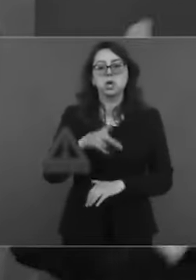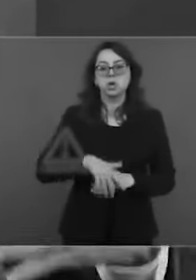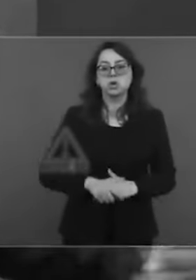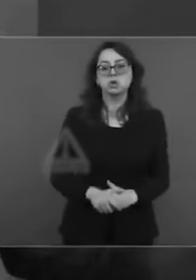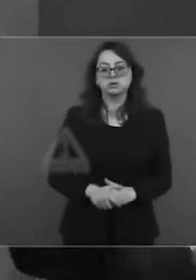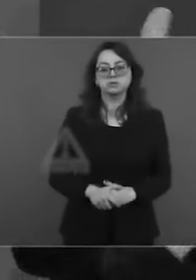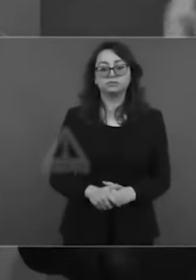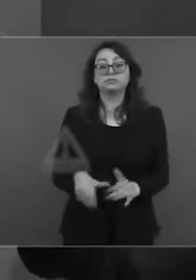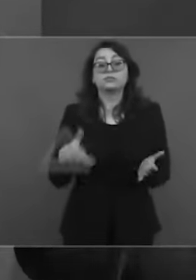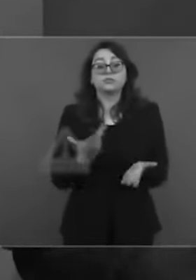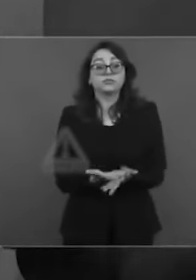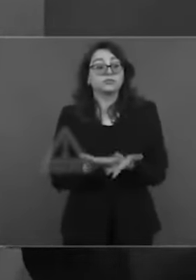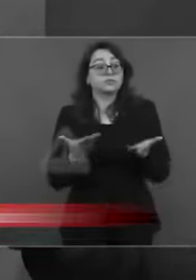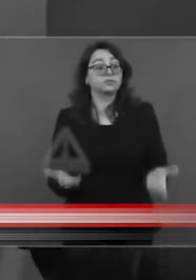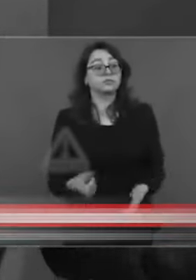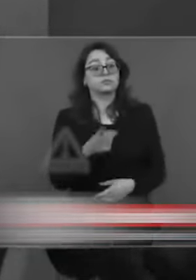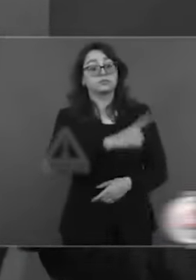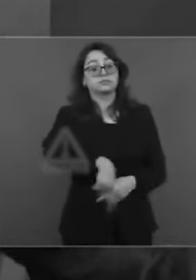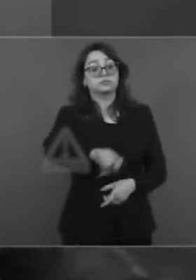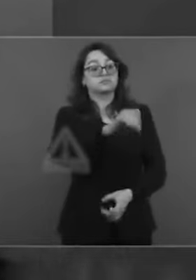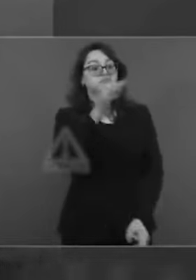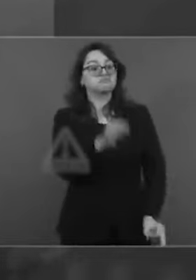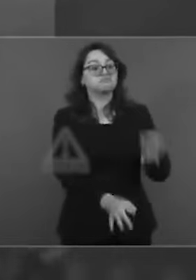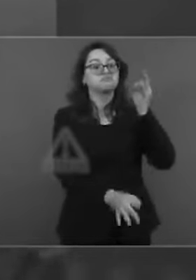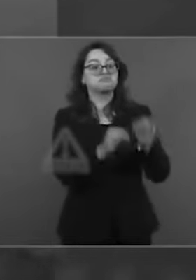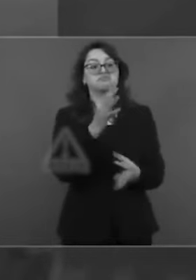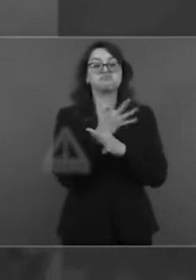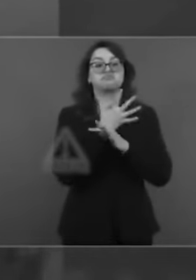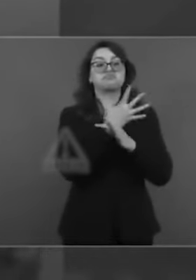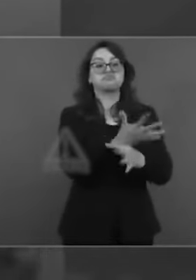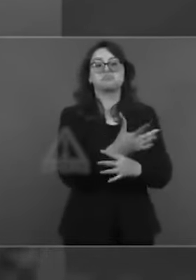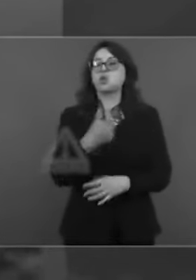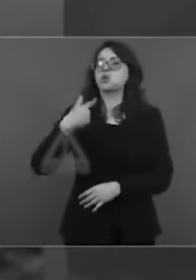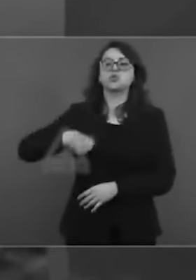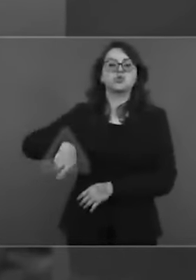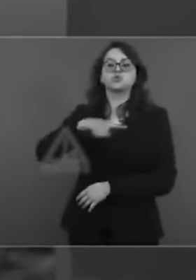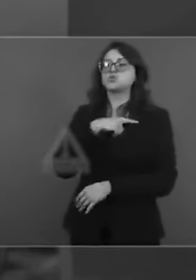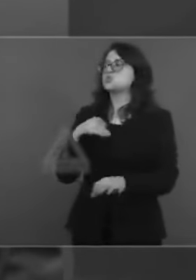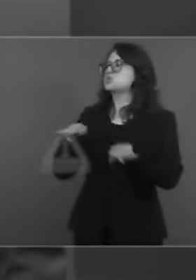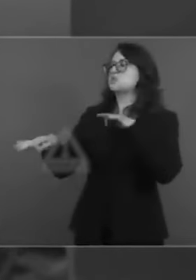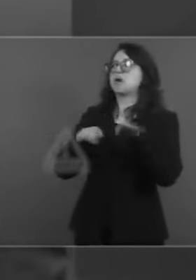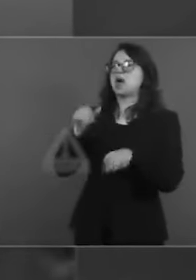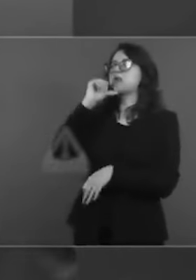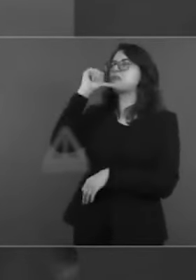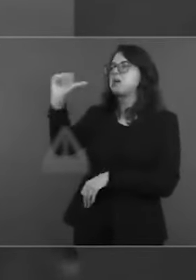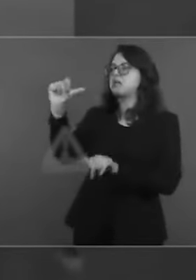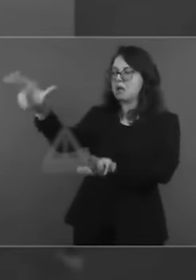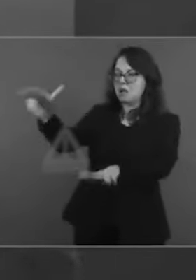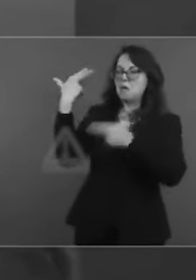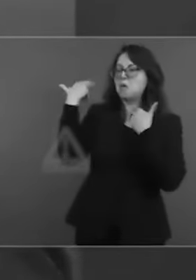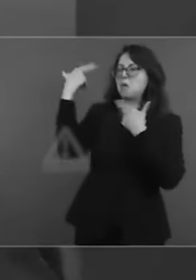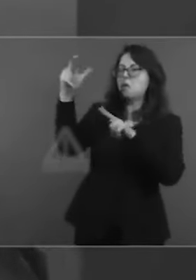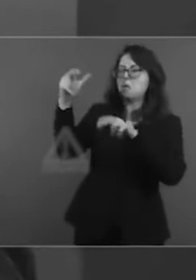no vamos a trabajar, va a haber huelga. No crean ustedes que